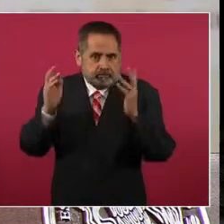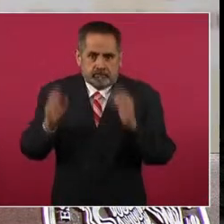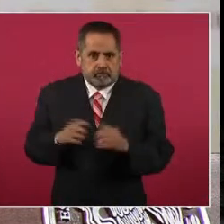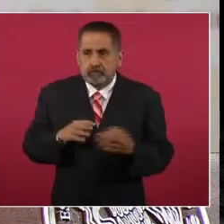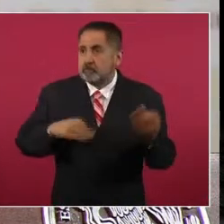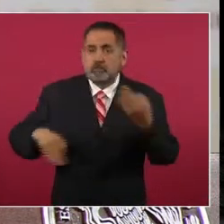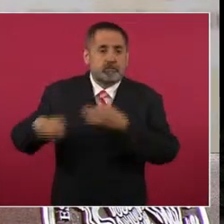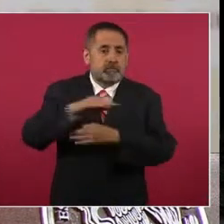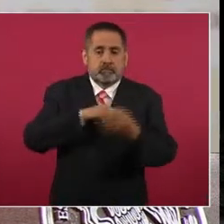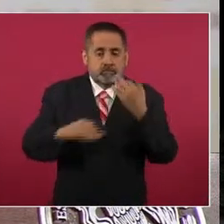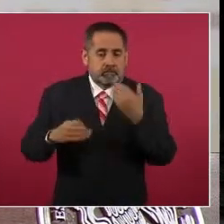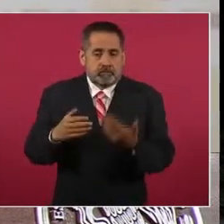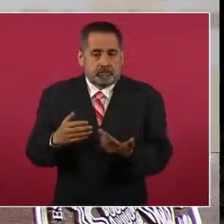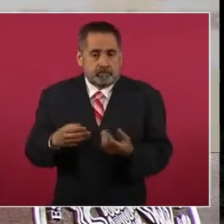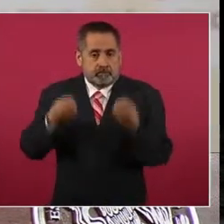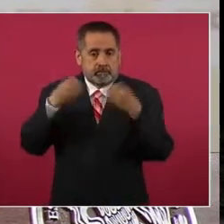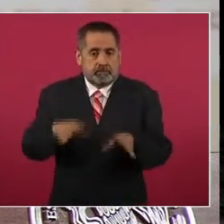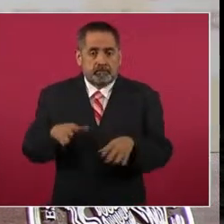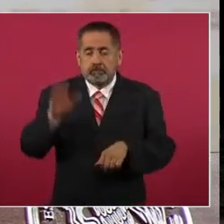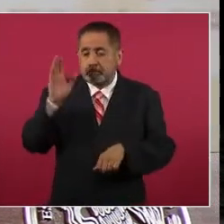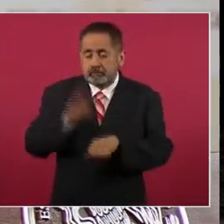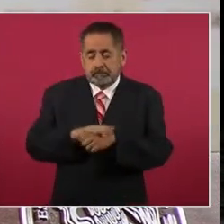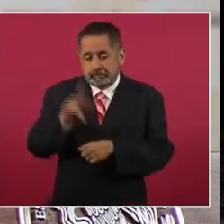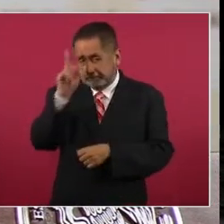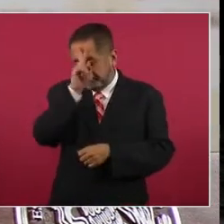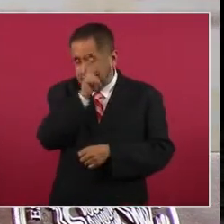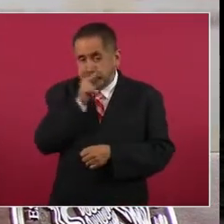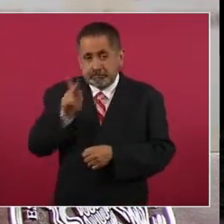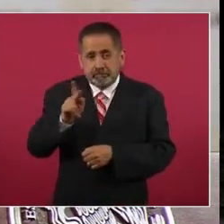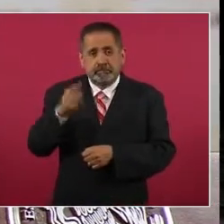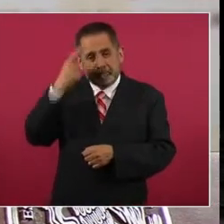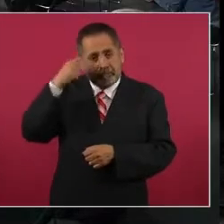a todos y fundamentalmente a los pobres